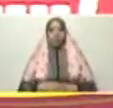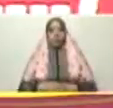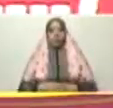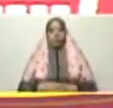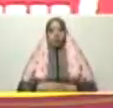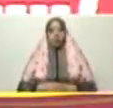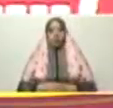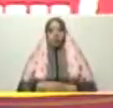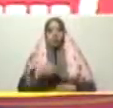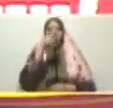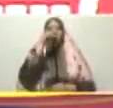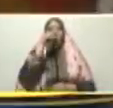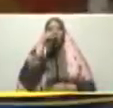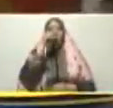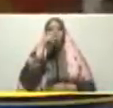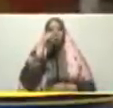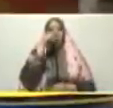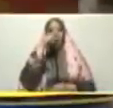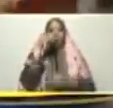mario castillo